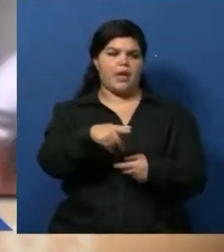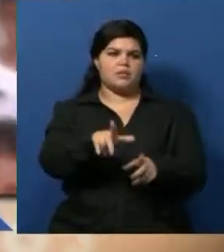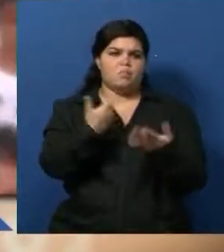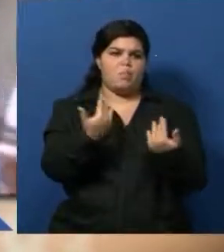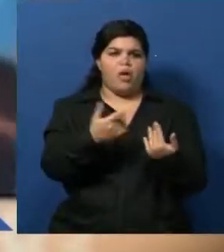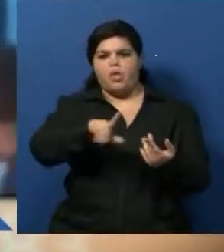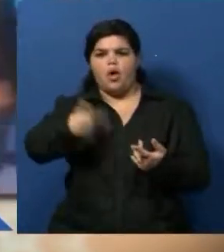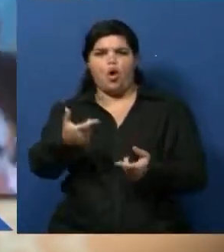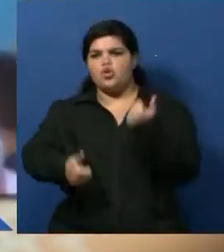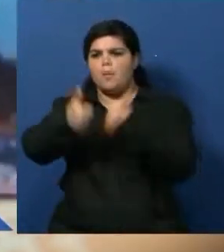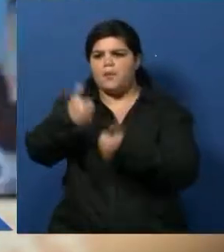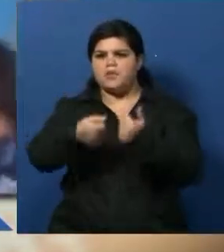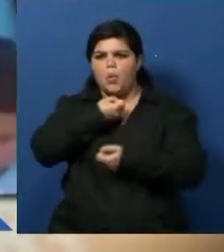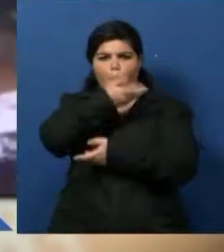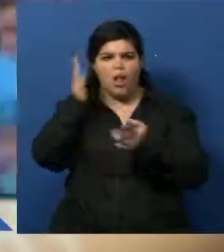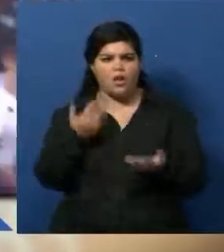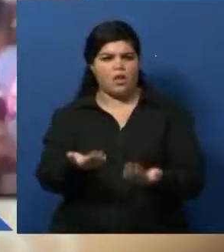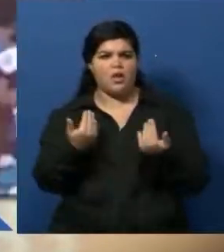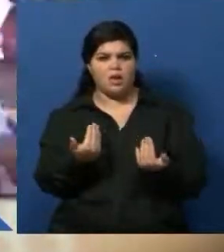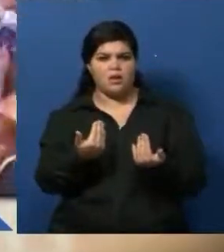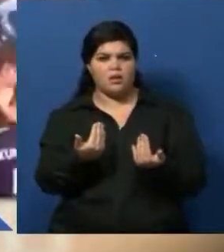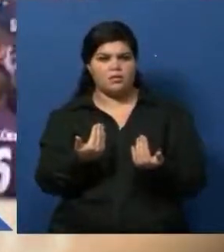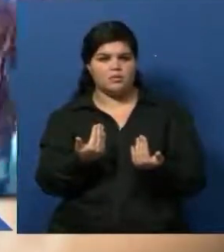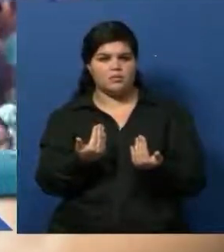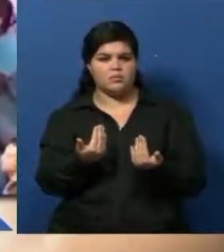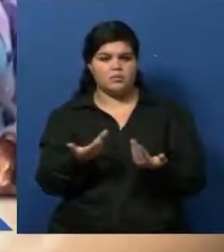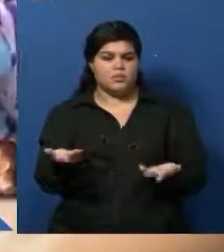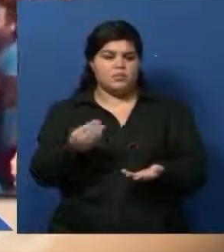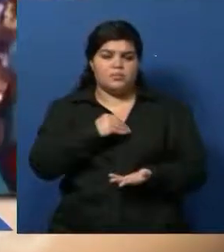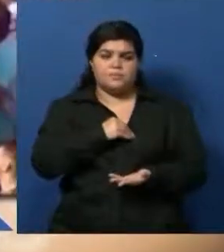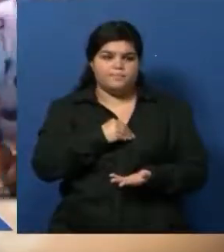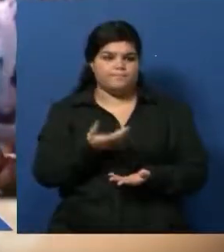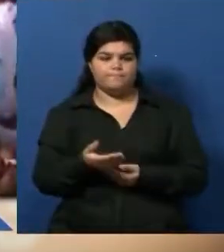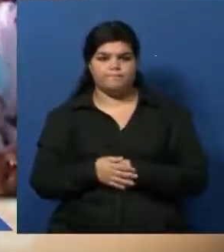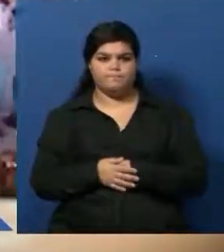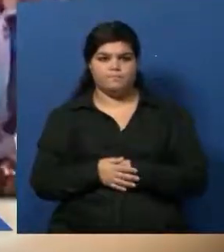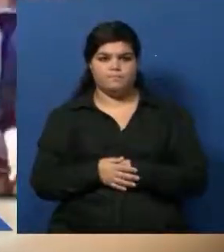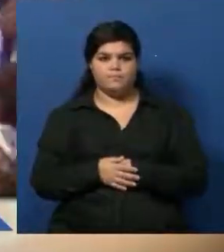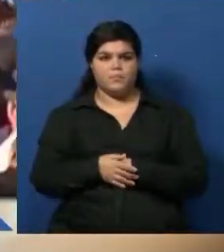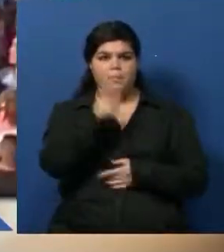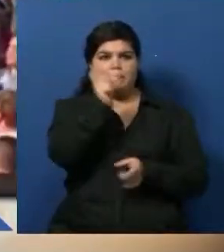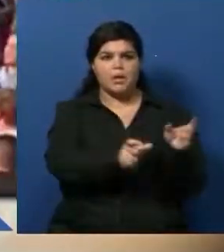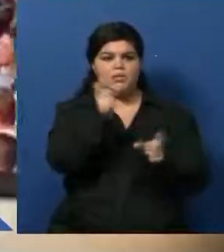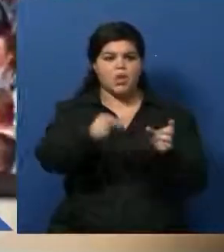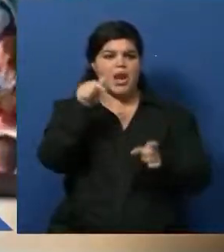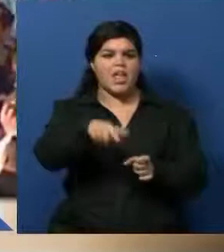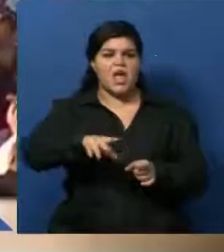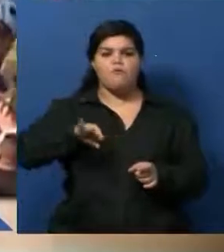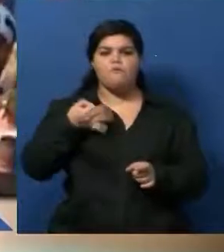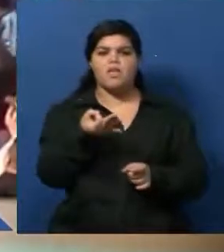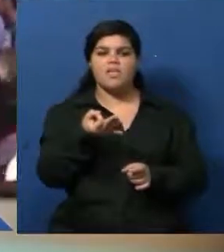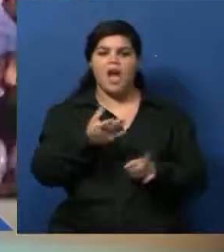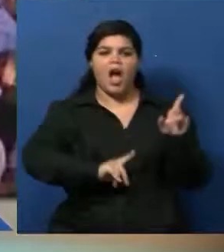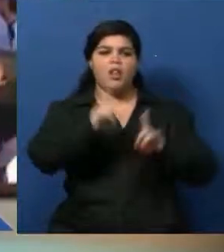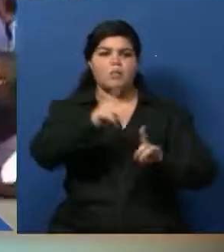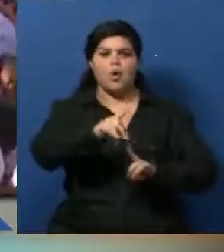River o el nombre que ustedes quieran. Y bueno, y lamentablemente gente que a lo mejor en su vida cotidiana son buenos,